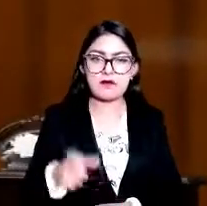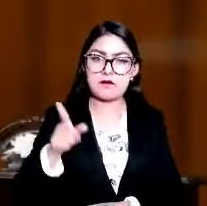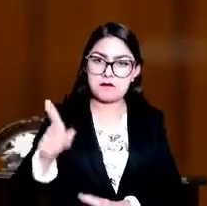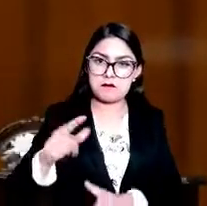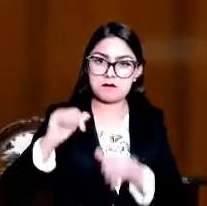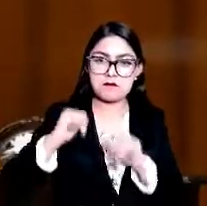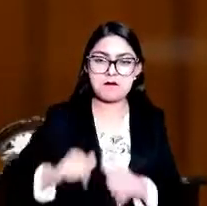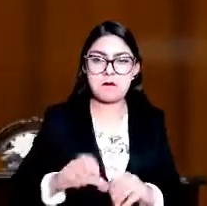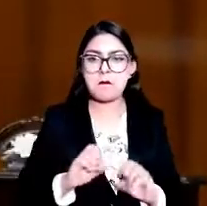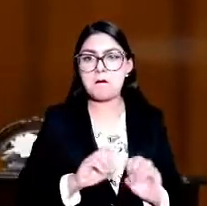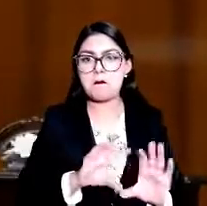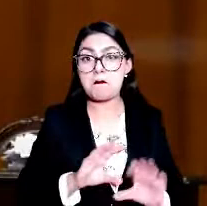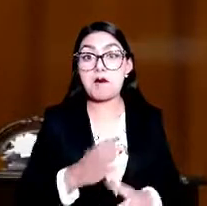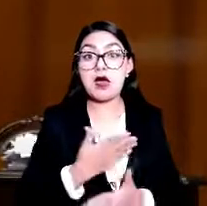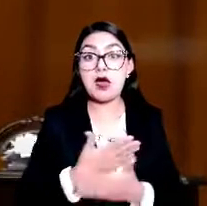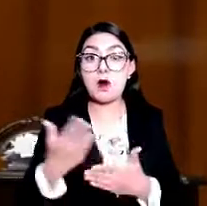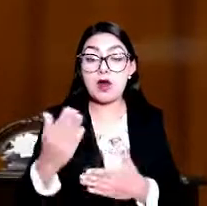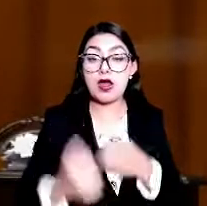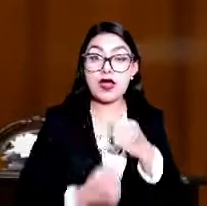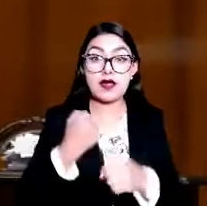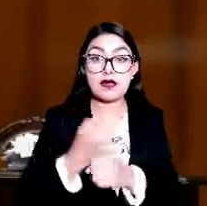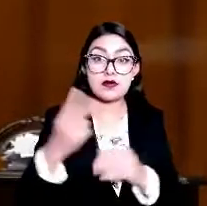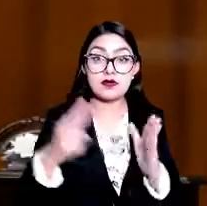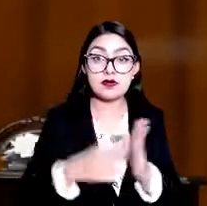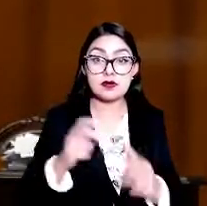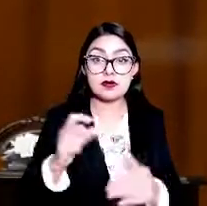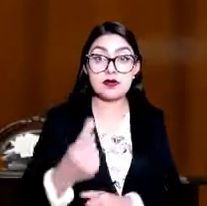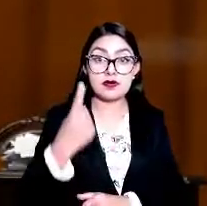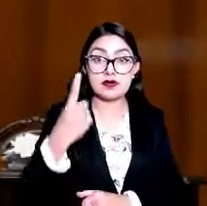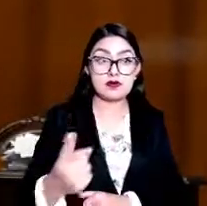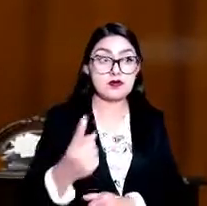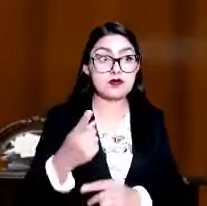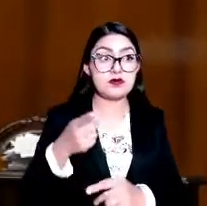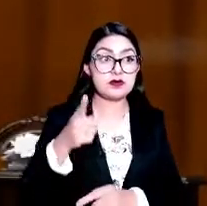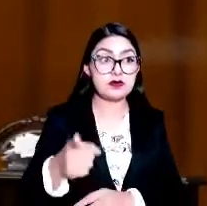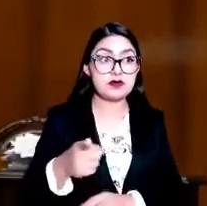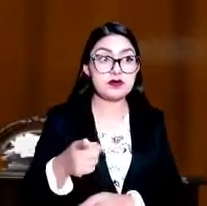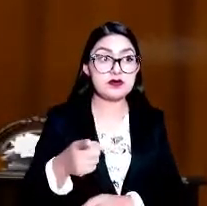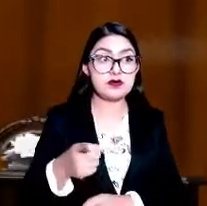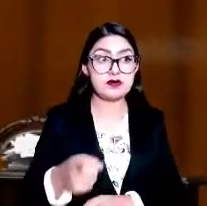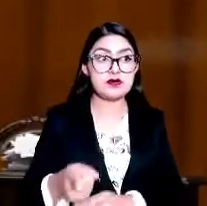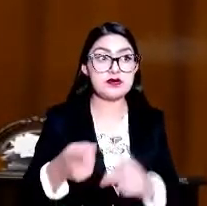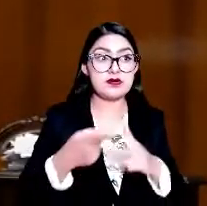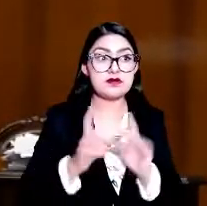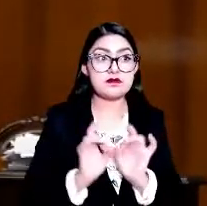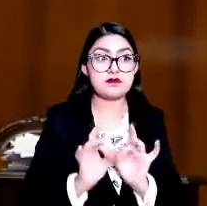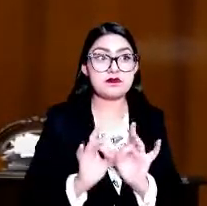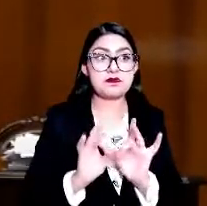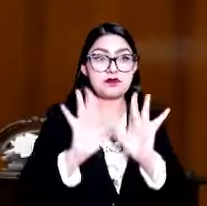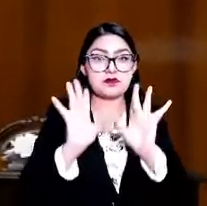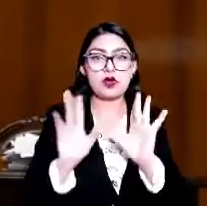Posteriormente, en el año 2021, se suscitó otro